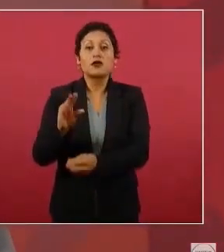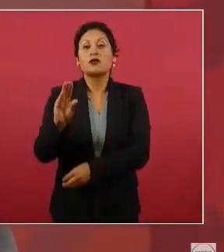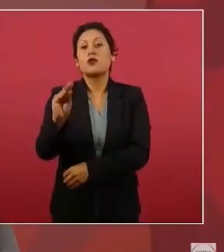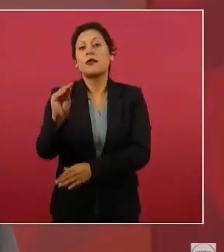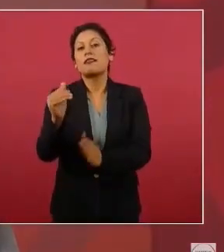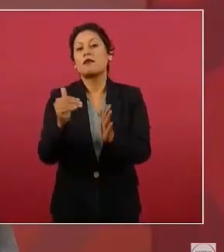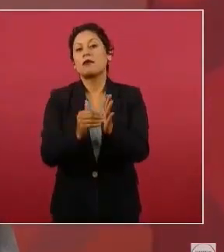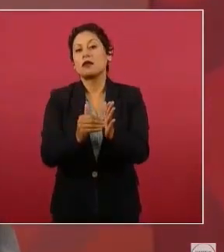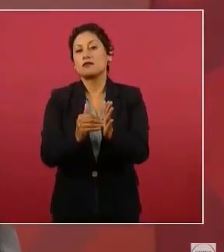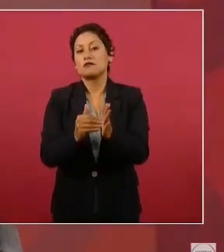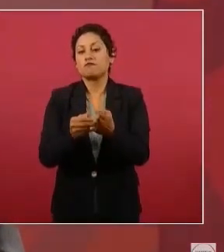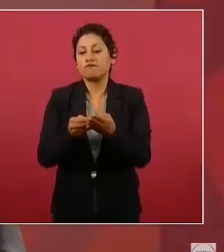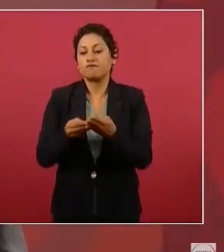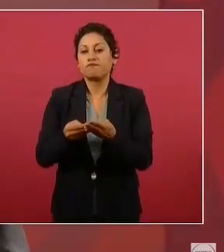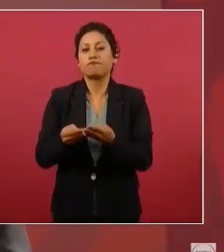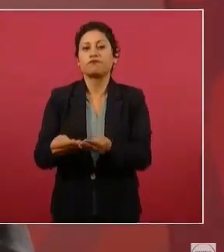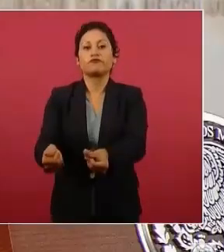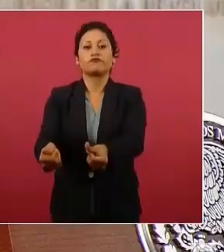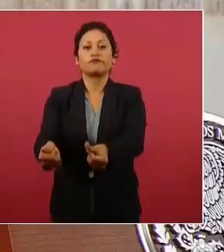mil.